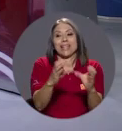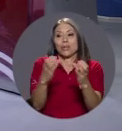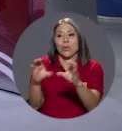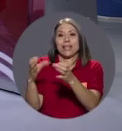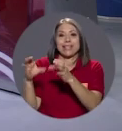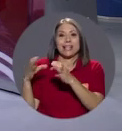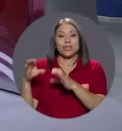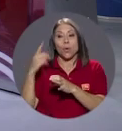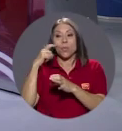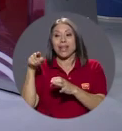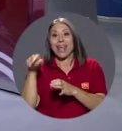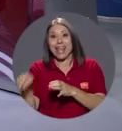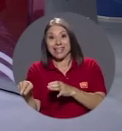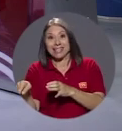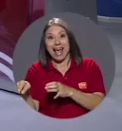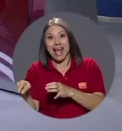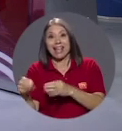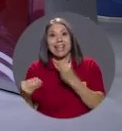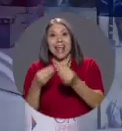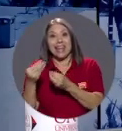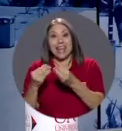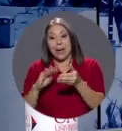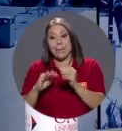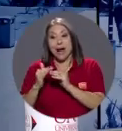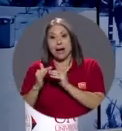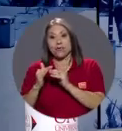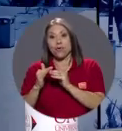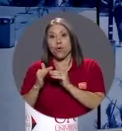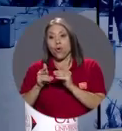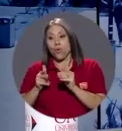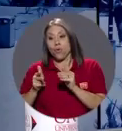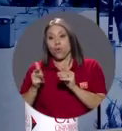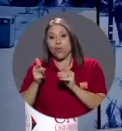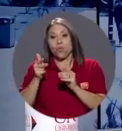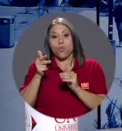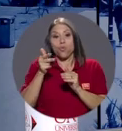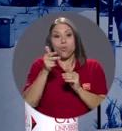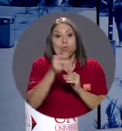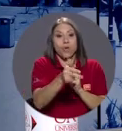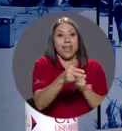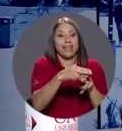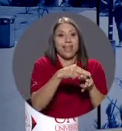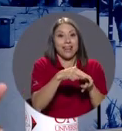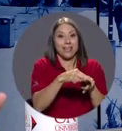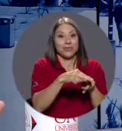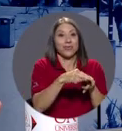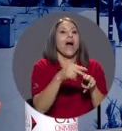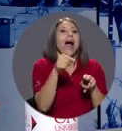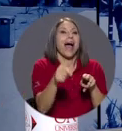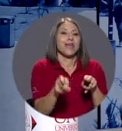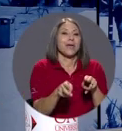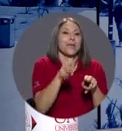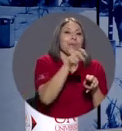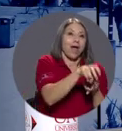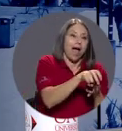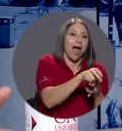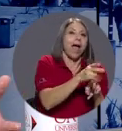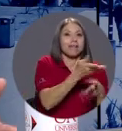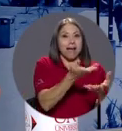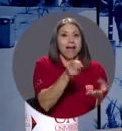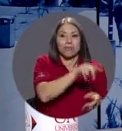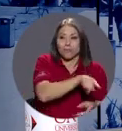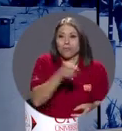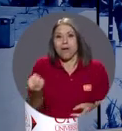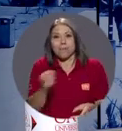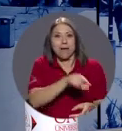que alimenta el tren, es la que movilizaría a la gente de los barrios para llegar a donde está el mismo derecho de vía del tren, porque no lo